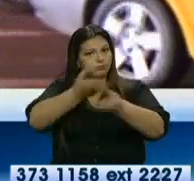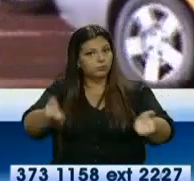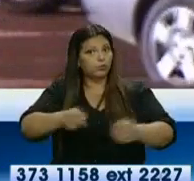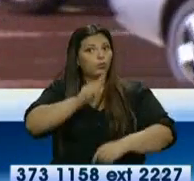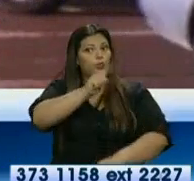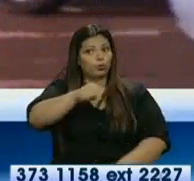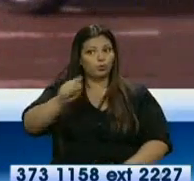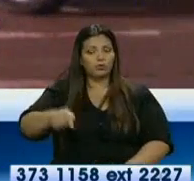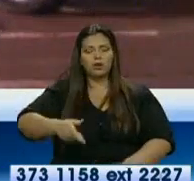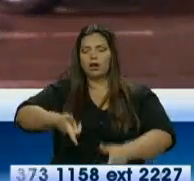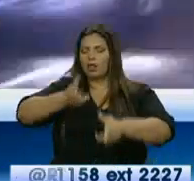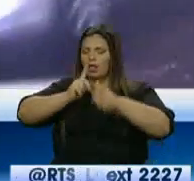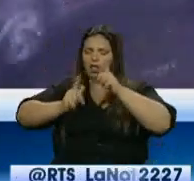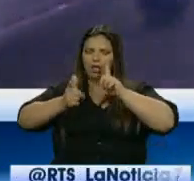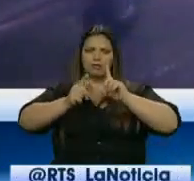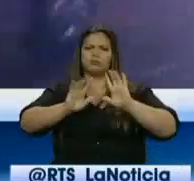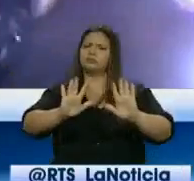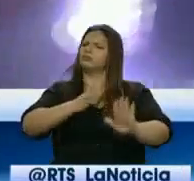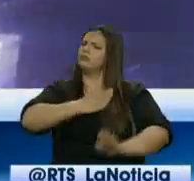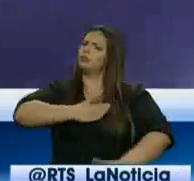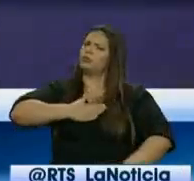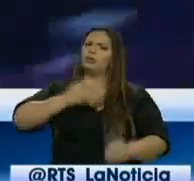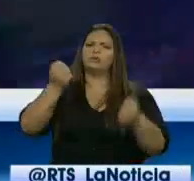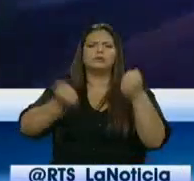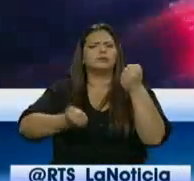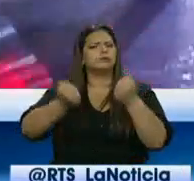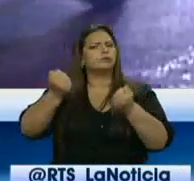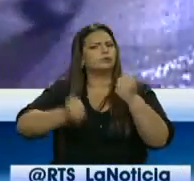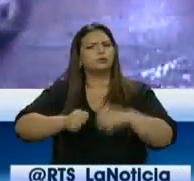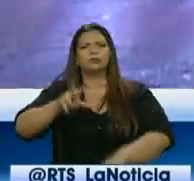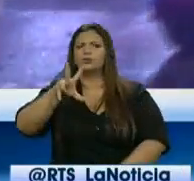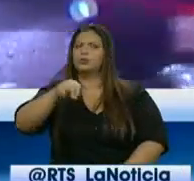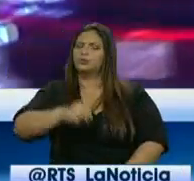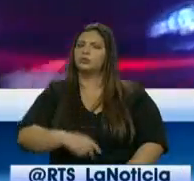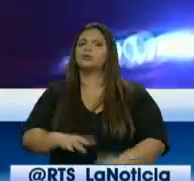conduzca. Cuidemos de nosotros y de nuestras familias para iniciar